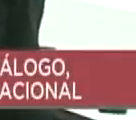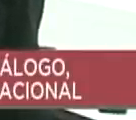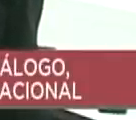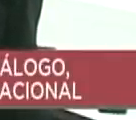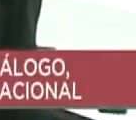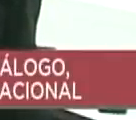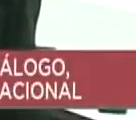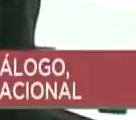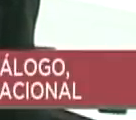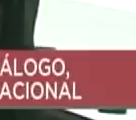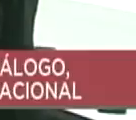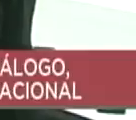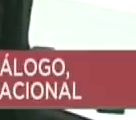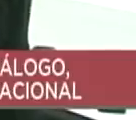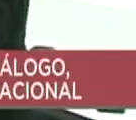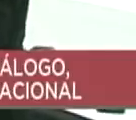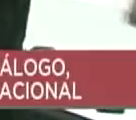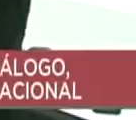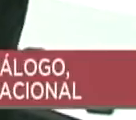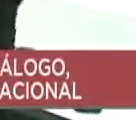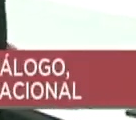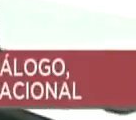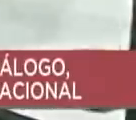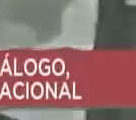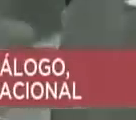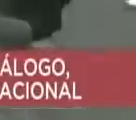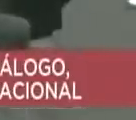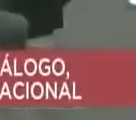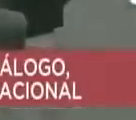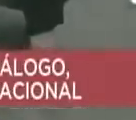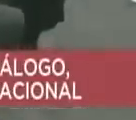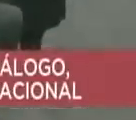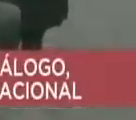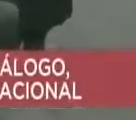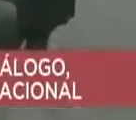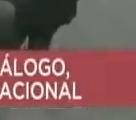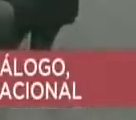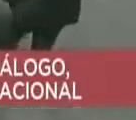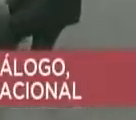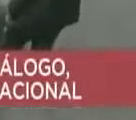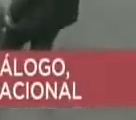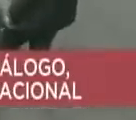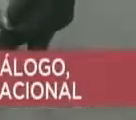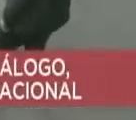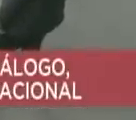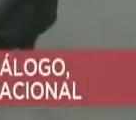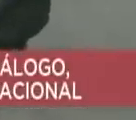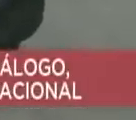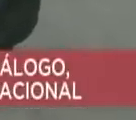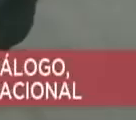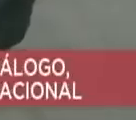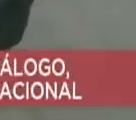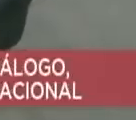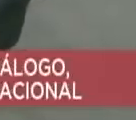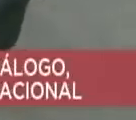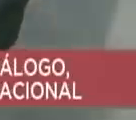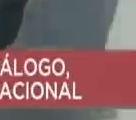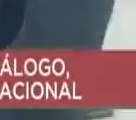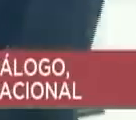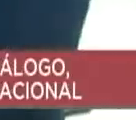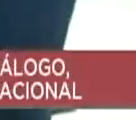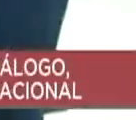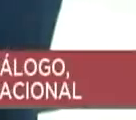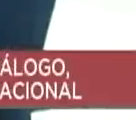Bolivariana de Venezuela. Destacábamos la presencia del diputado José Gregorio Correa, de la Mesa de la Unidad Democrática,